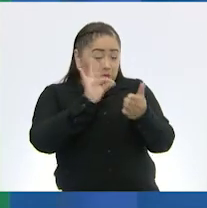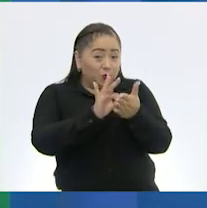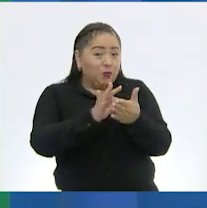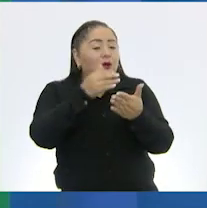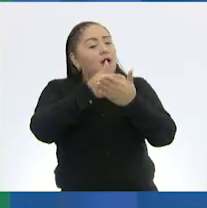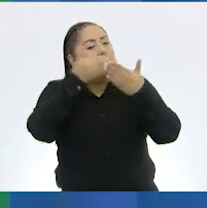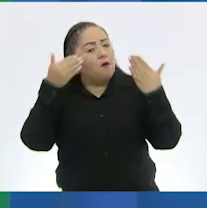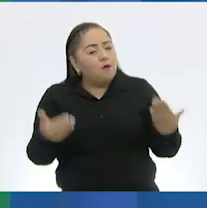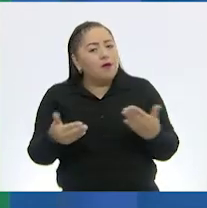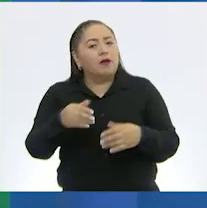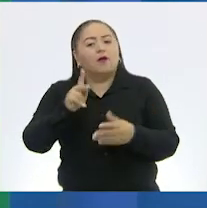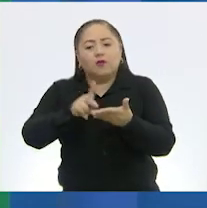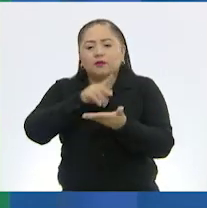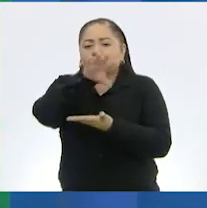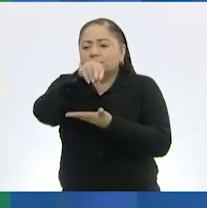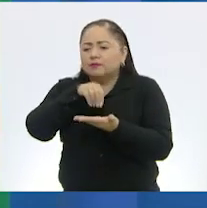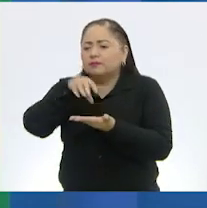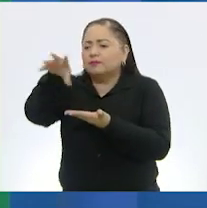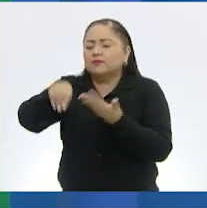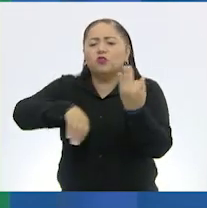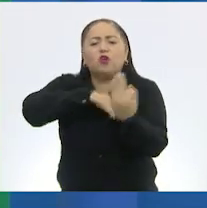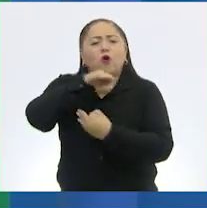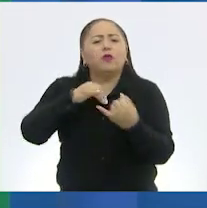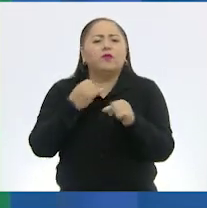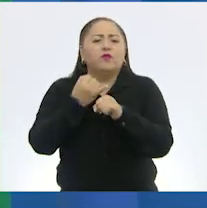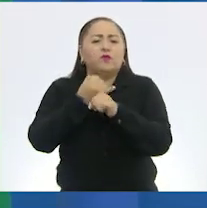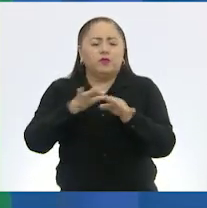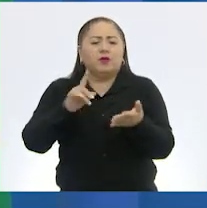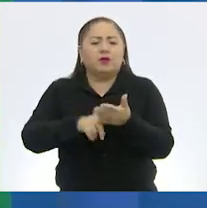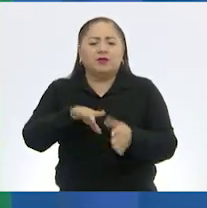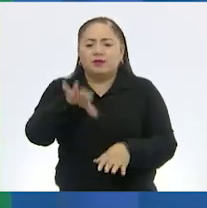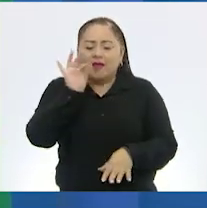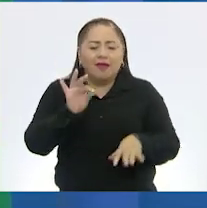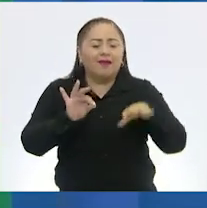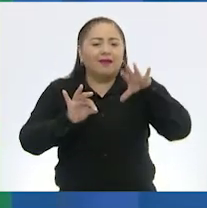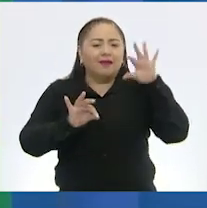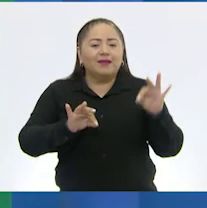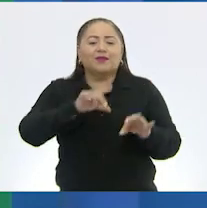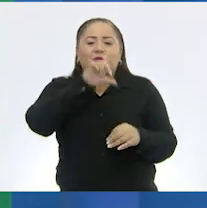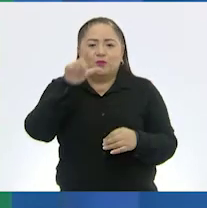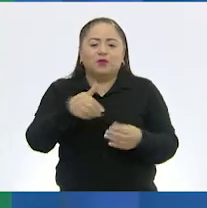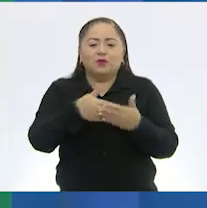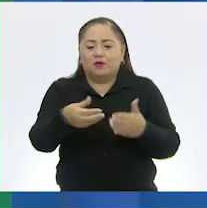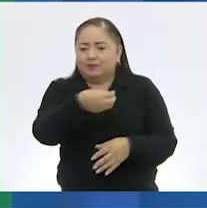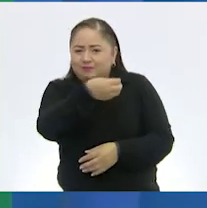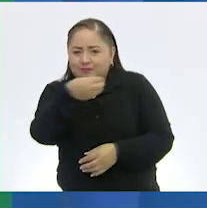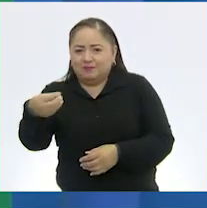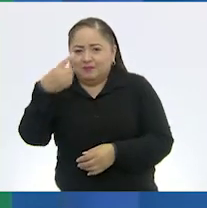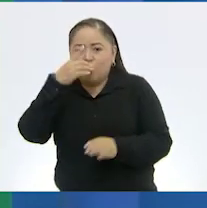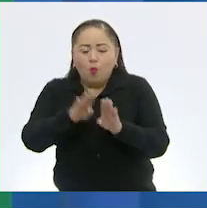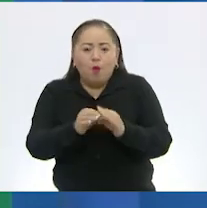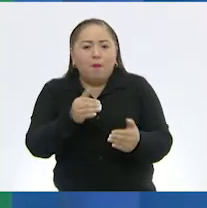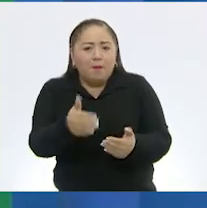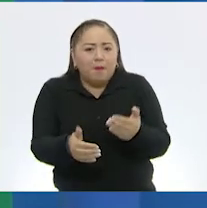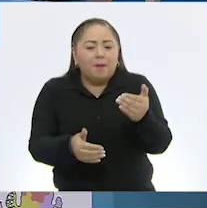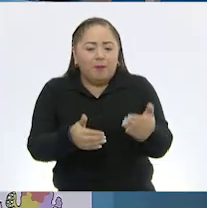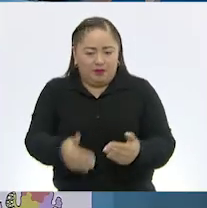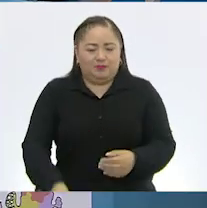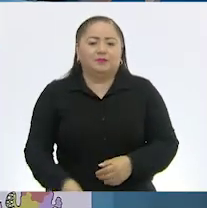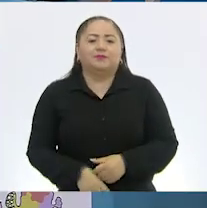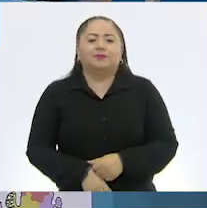ahora vamos a ir recopilando toda la información que hemos encontrado y la vamos a ordenar paso por paso.